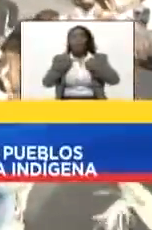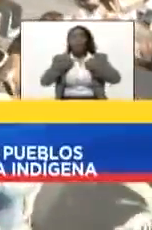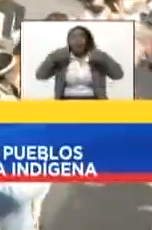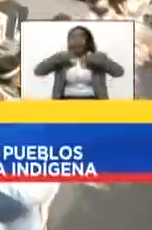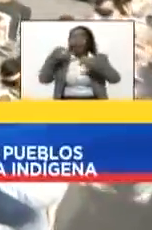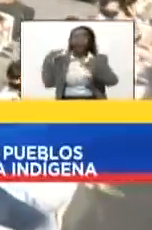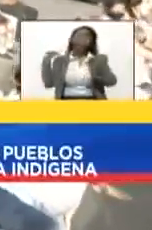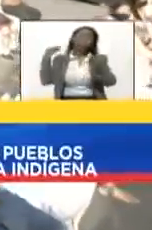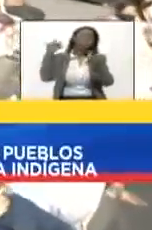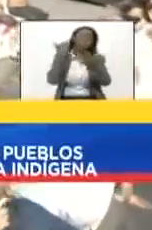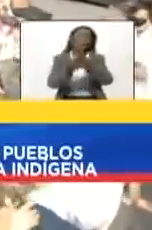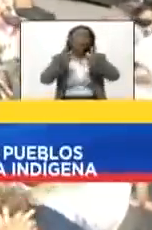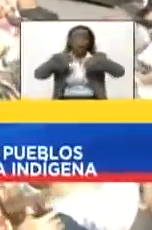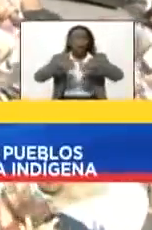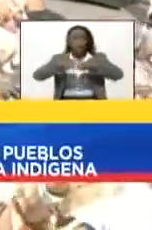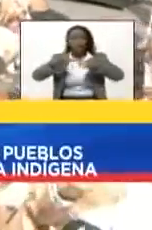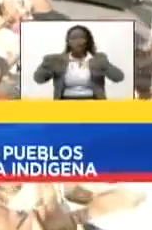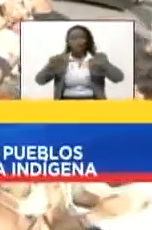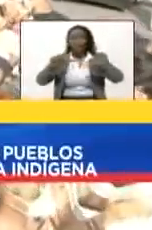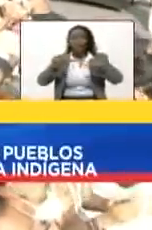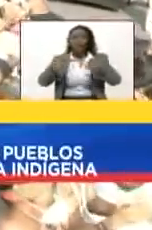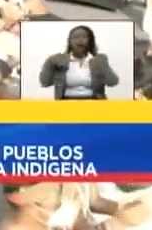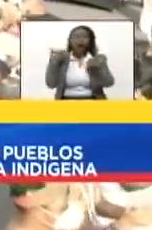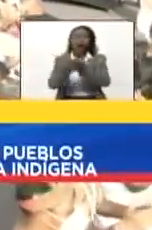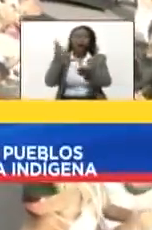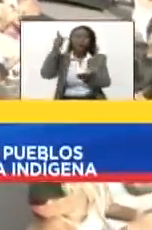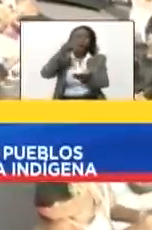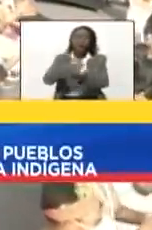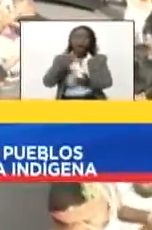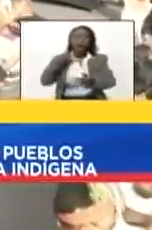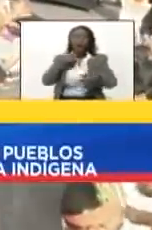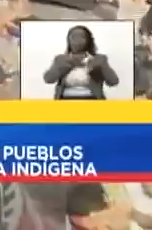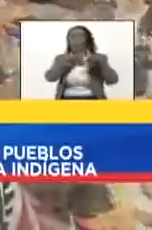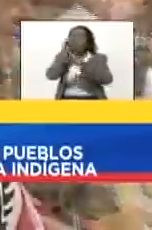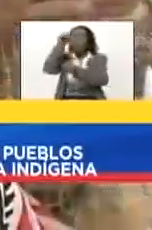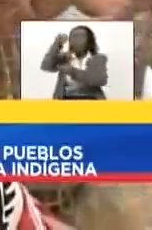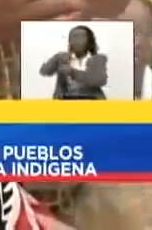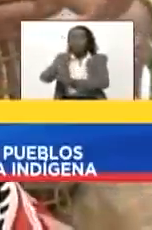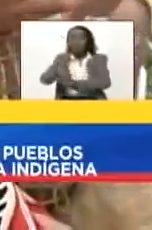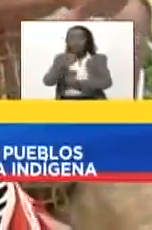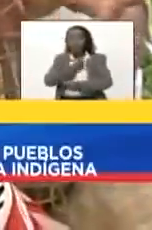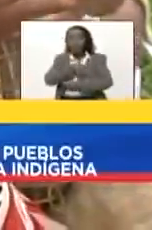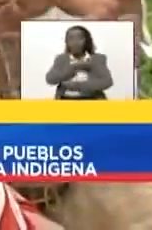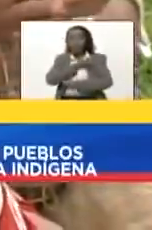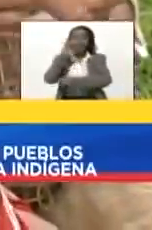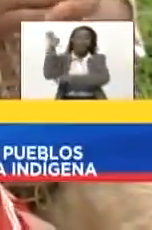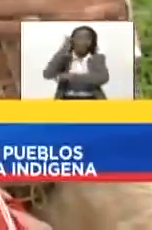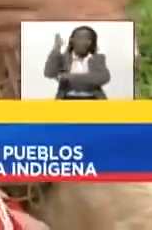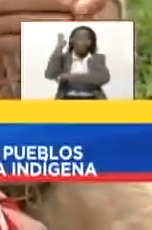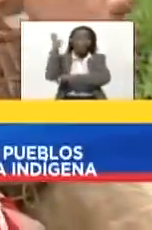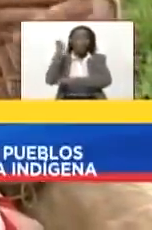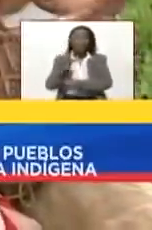de años esta tierra hasta la llegada del colonialismo europeo.